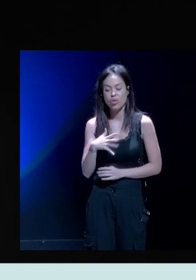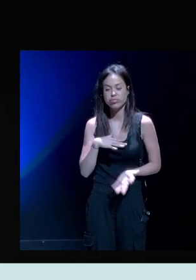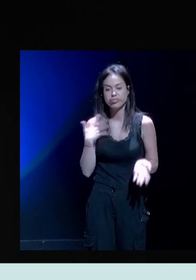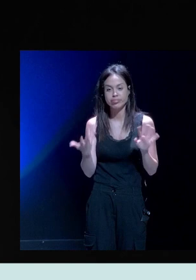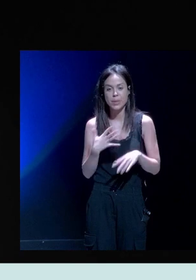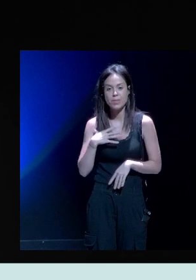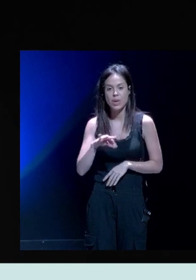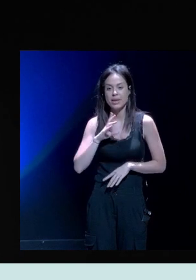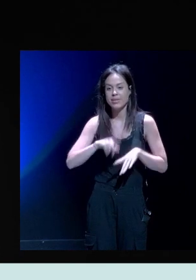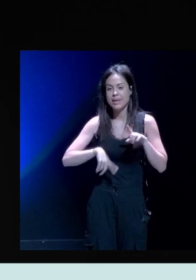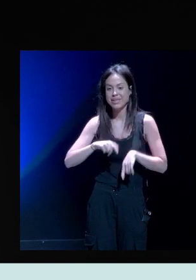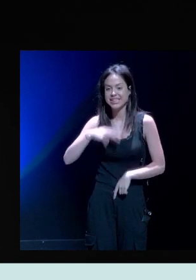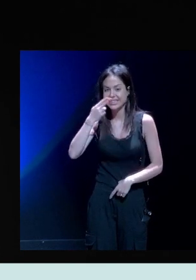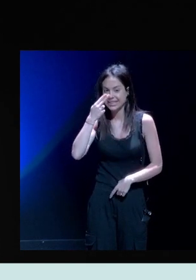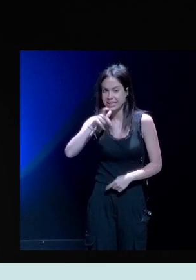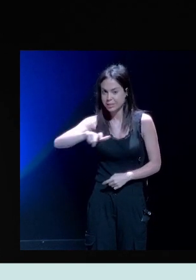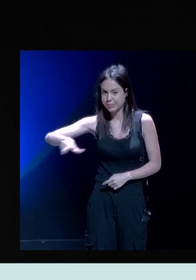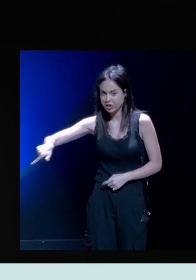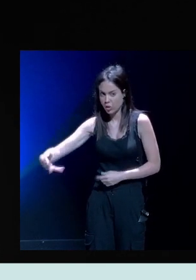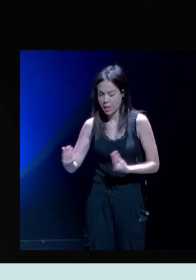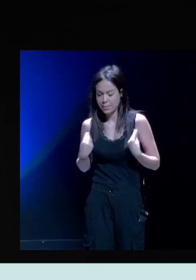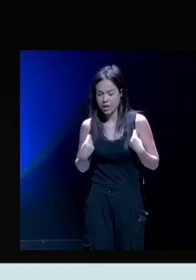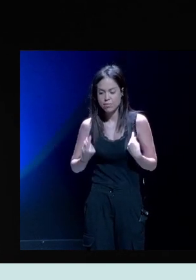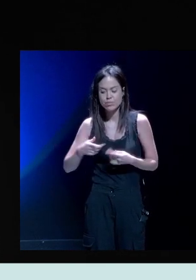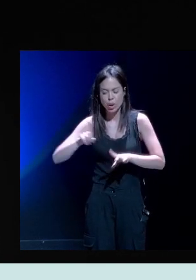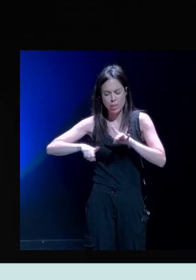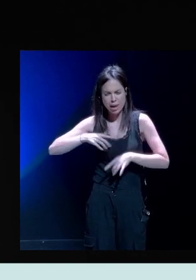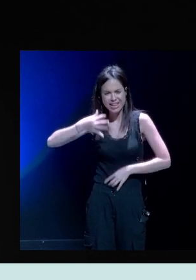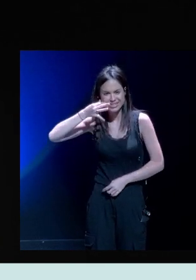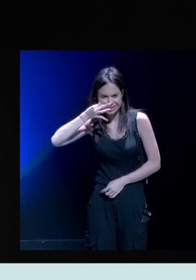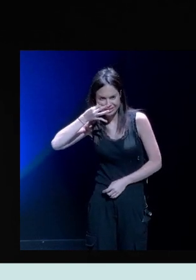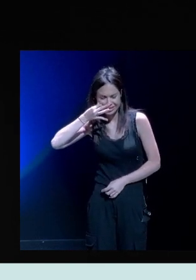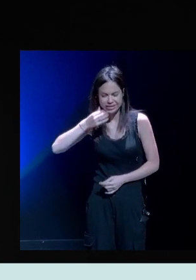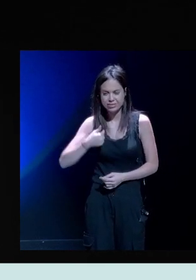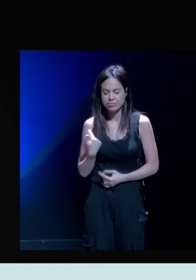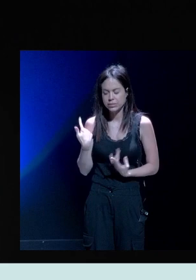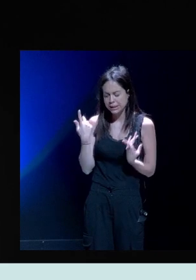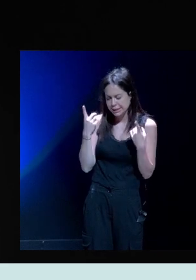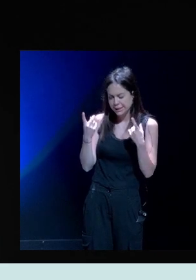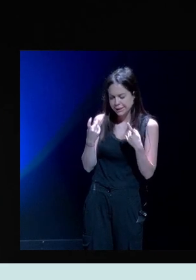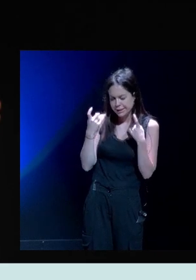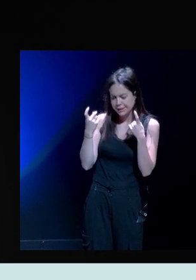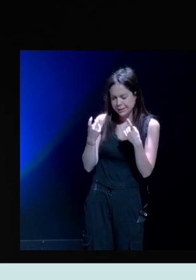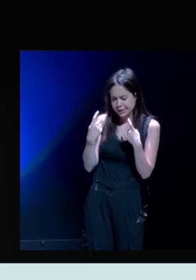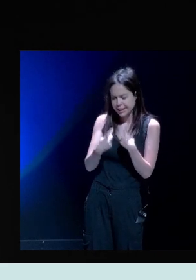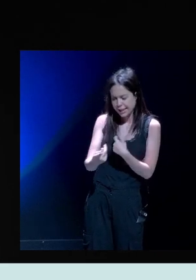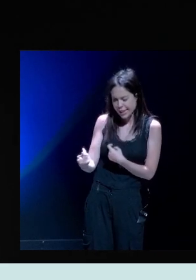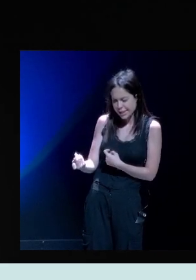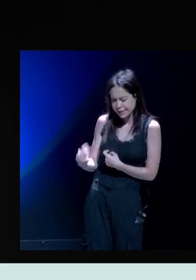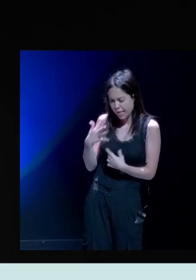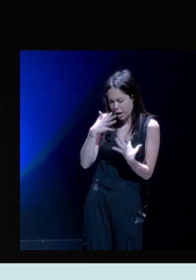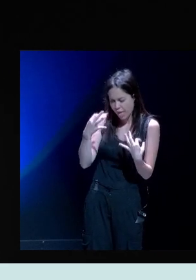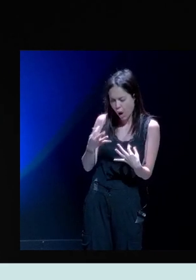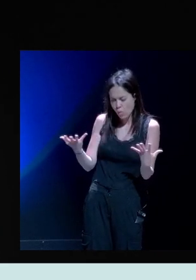los intereses de esas personas que viven ahí, problemas reales, para intentar ver cuáles son sus necesidades de verdad.